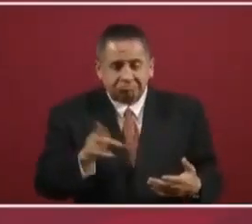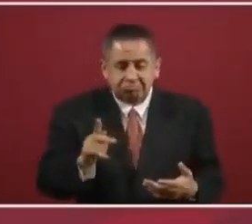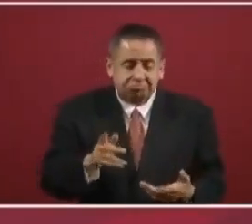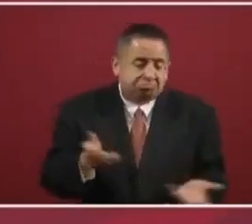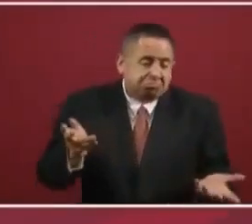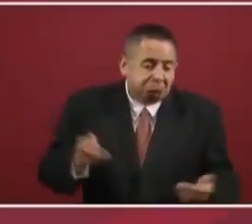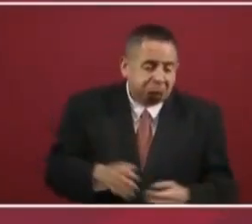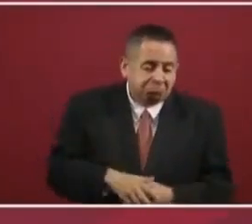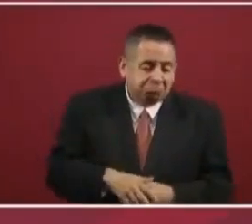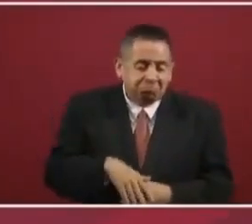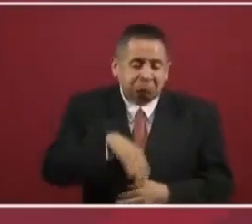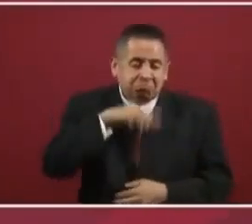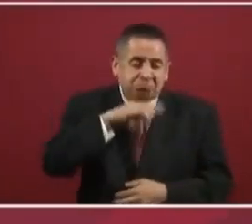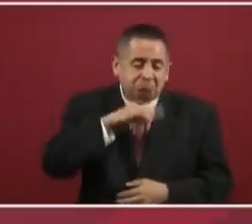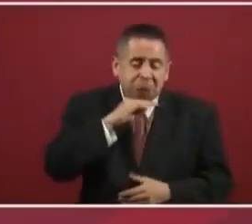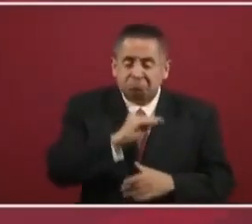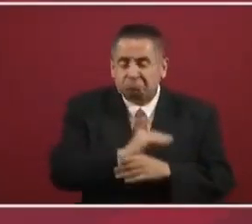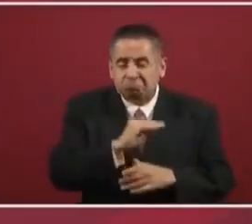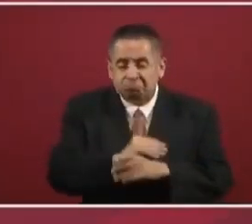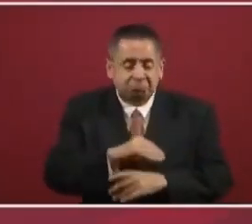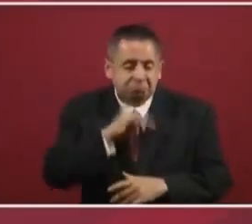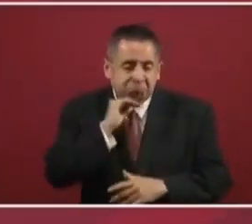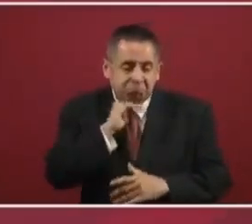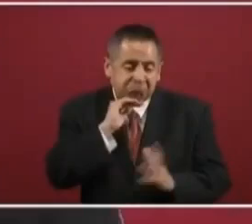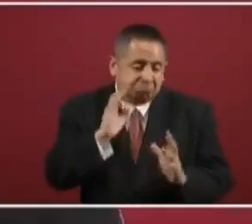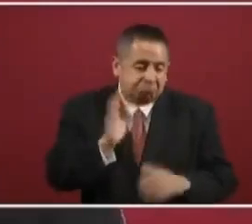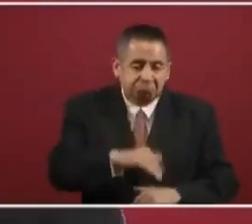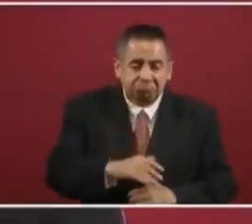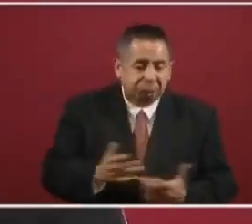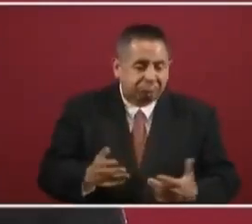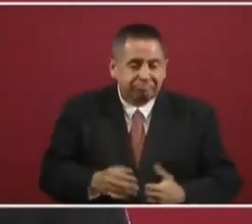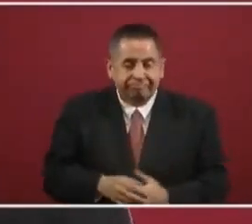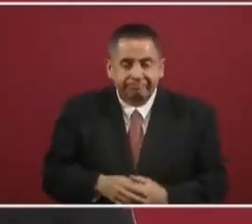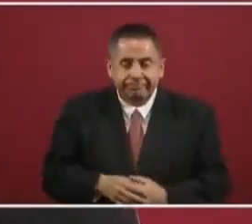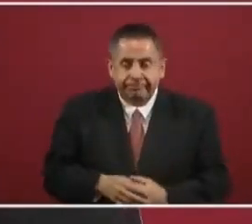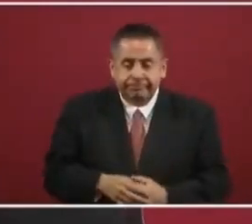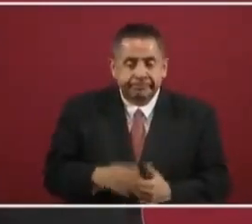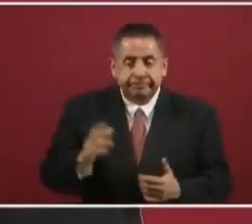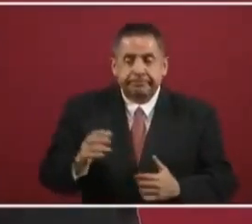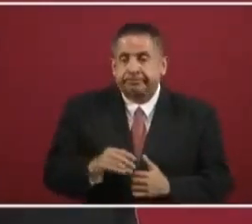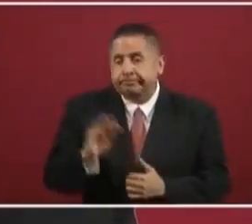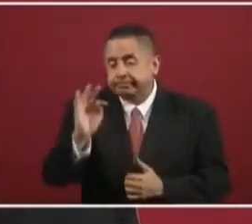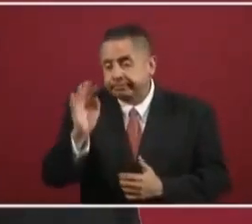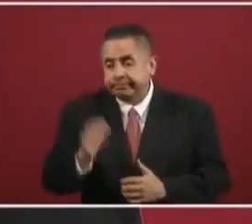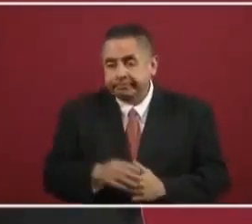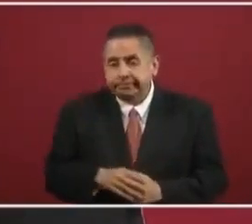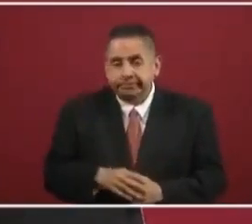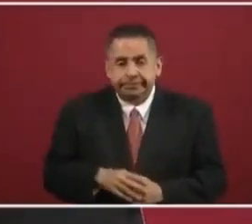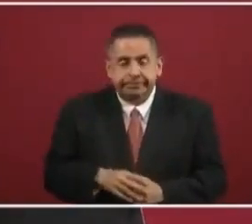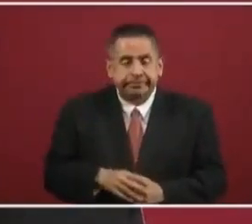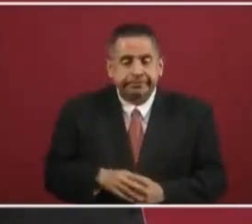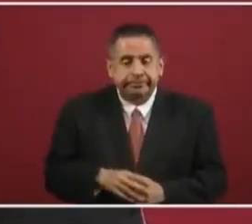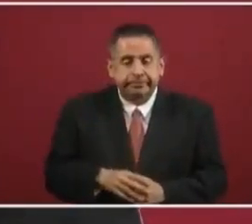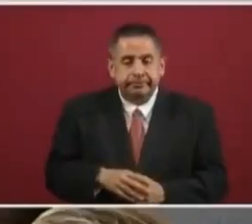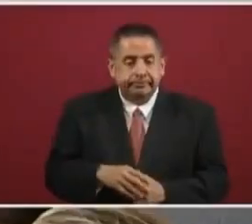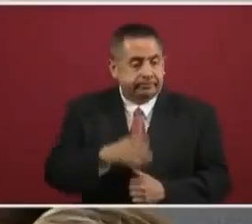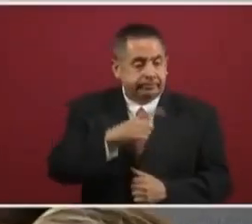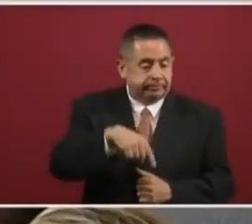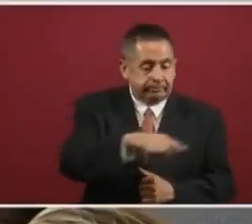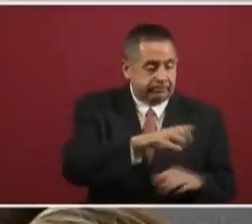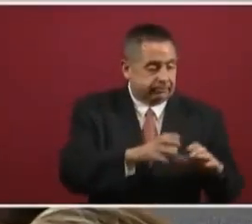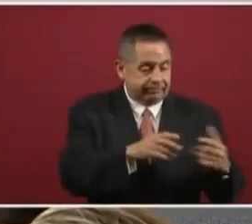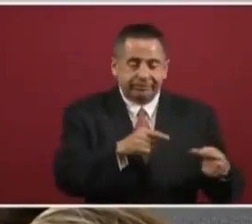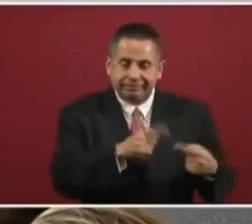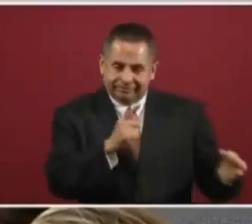pero no van a lograr nada o a lo mejor van a